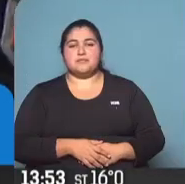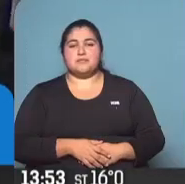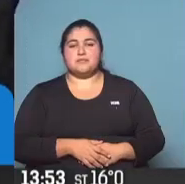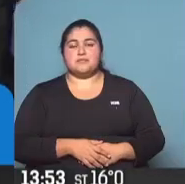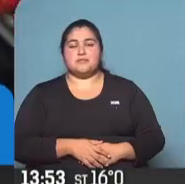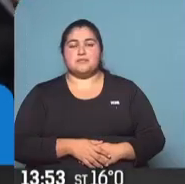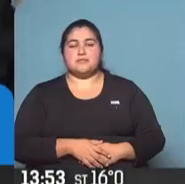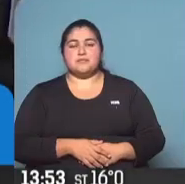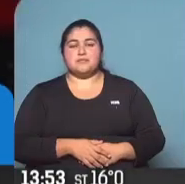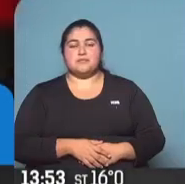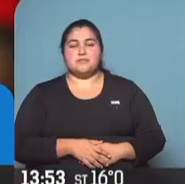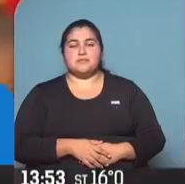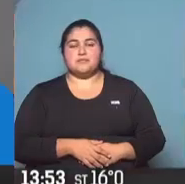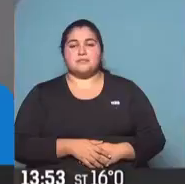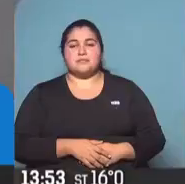i